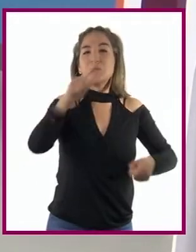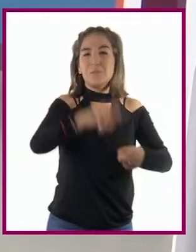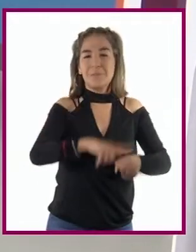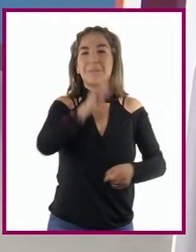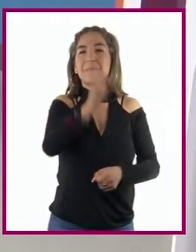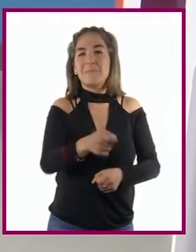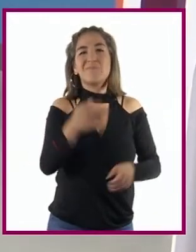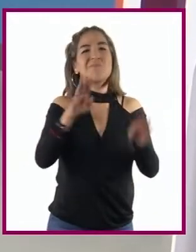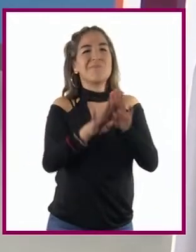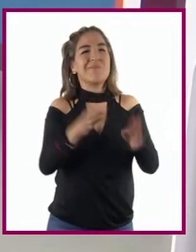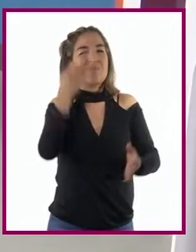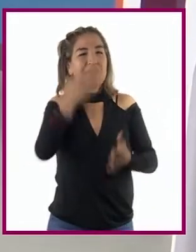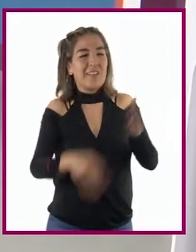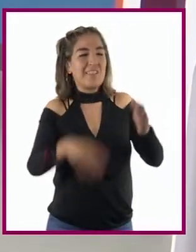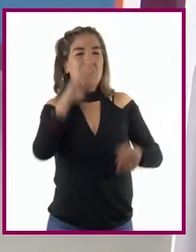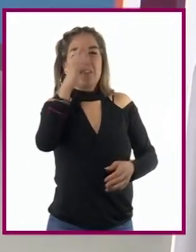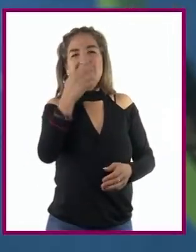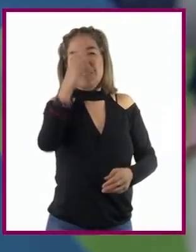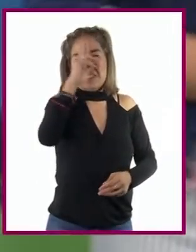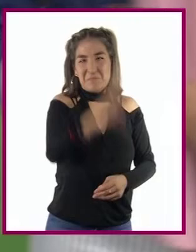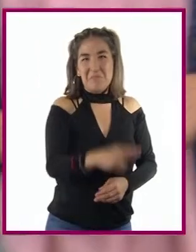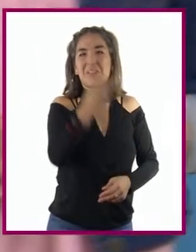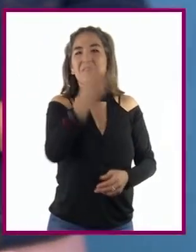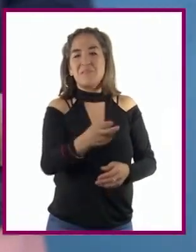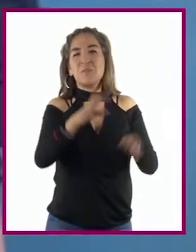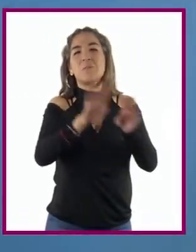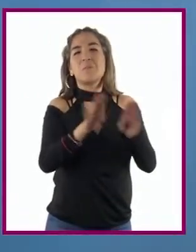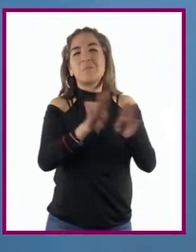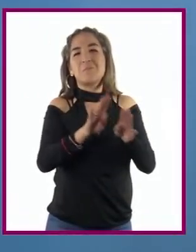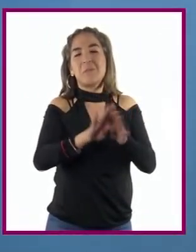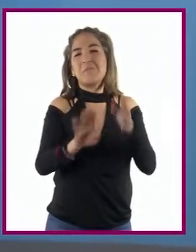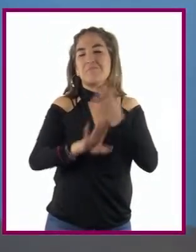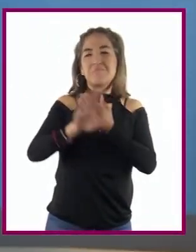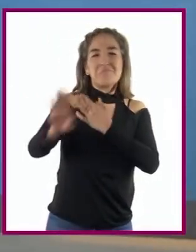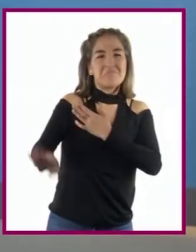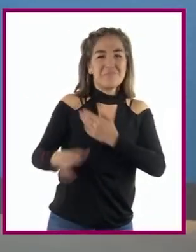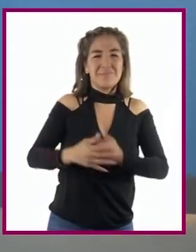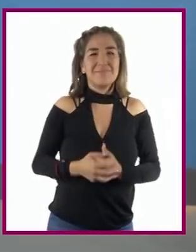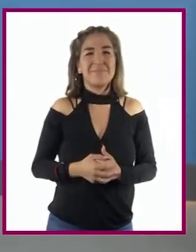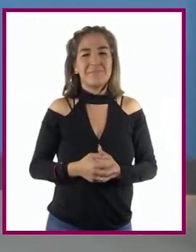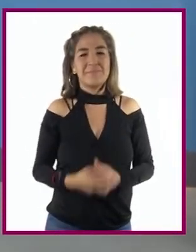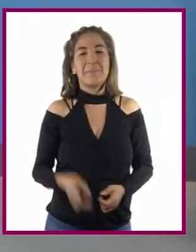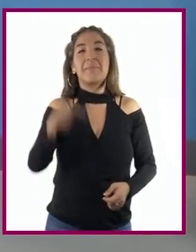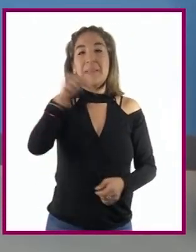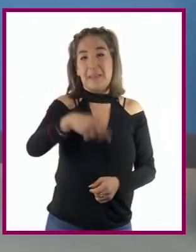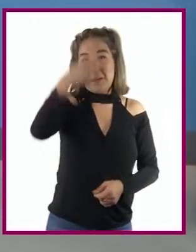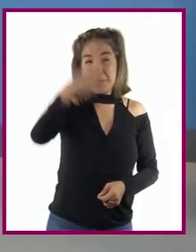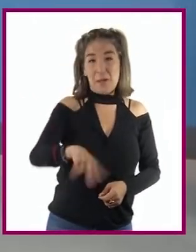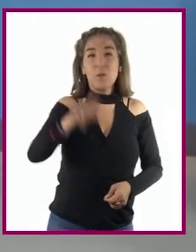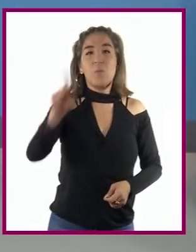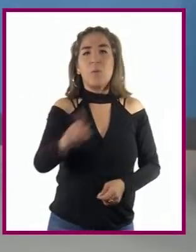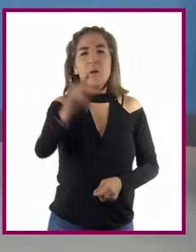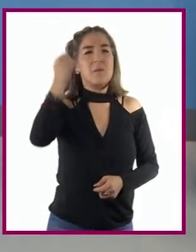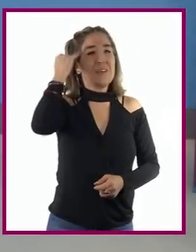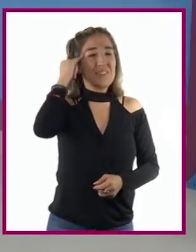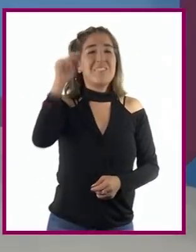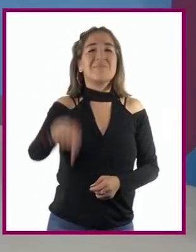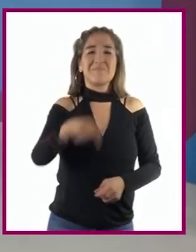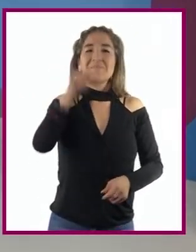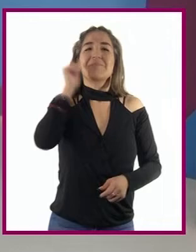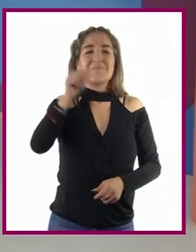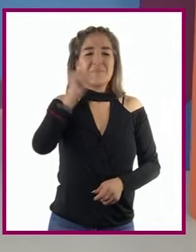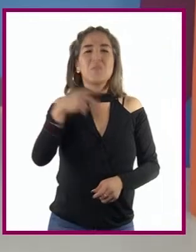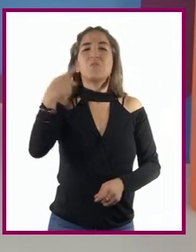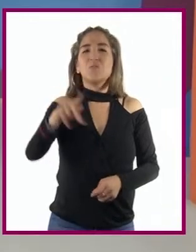han sido marginados por mucho tiempo. En México, los pueblos indígenas han visto marginados sus